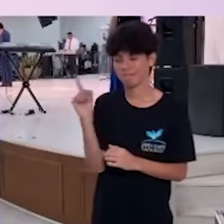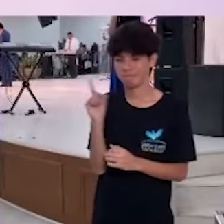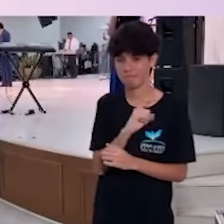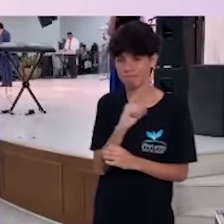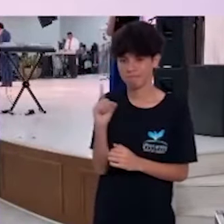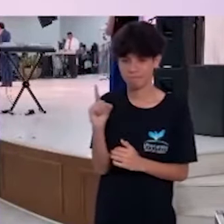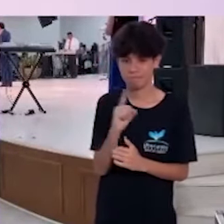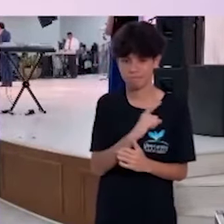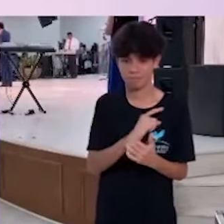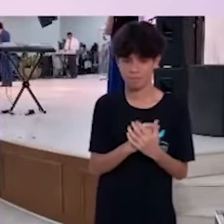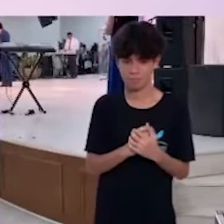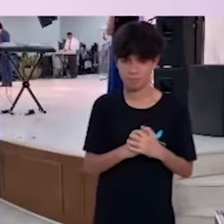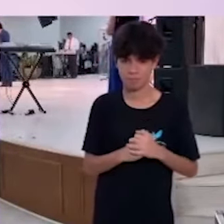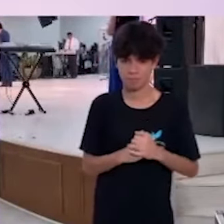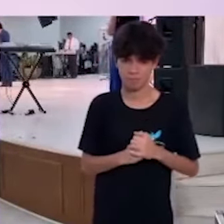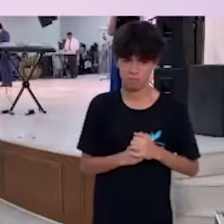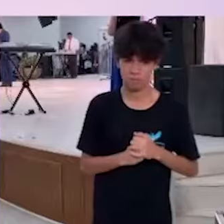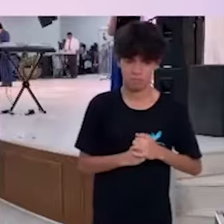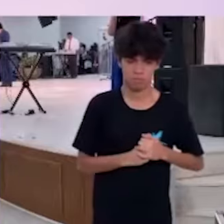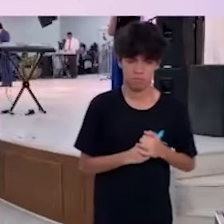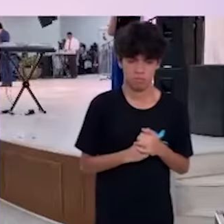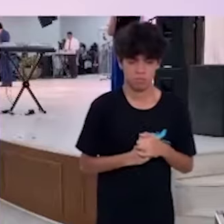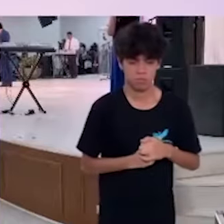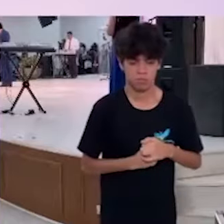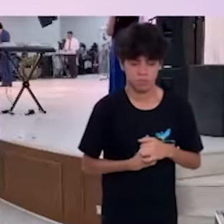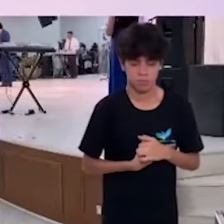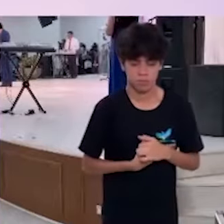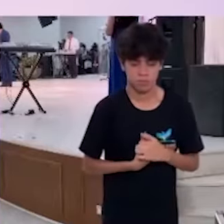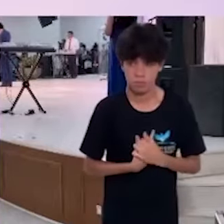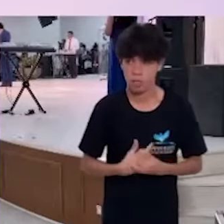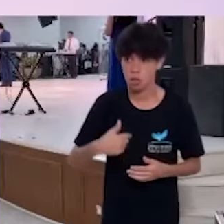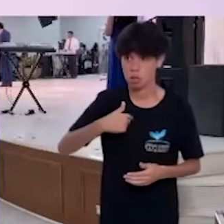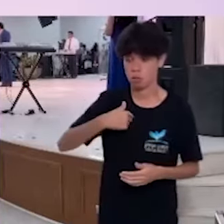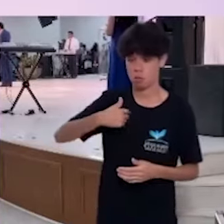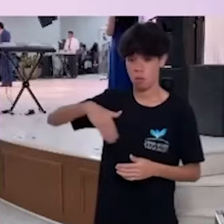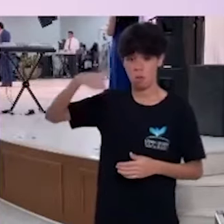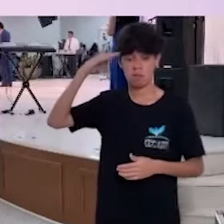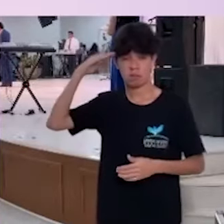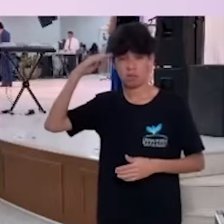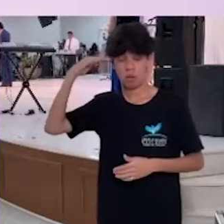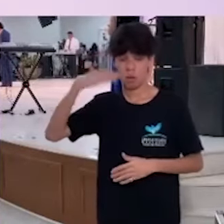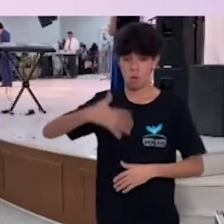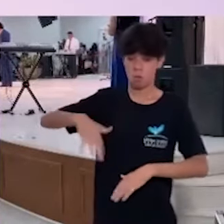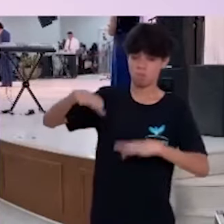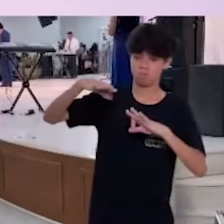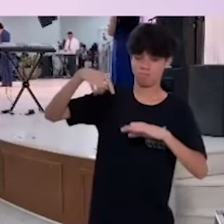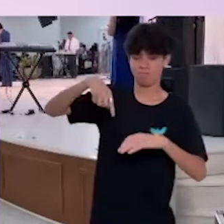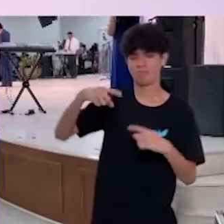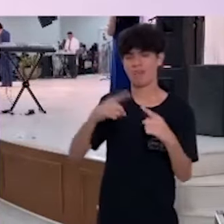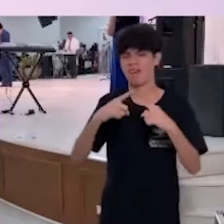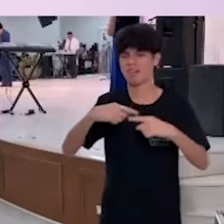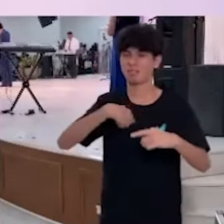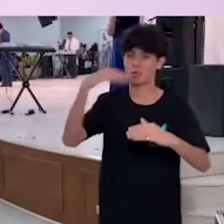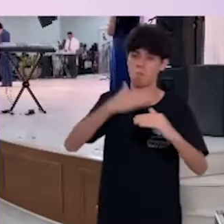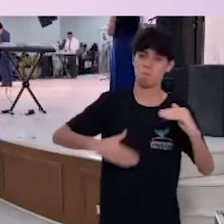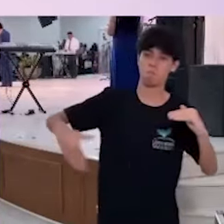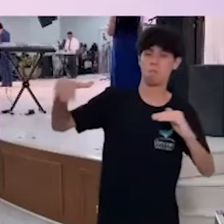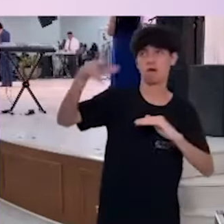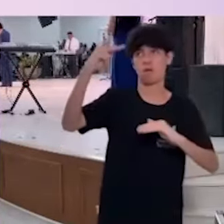No nos creemos, Señor, los más perfectos de la iglesia solo por ser los pastores o los